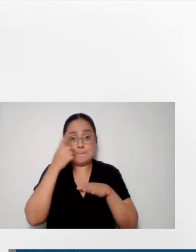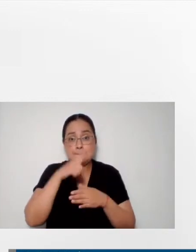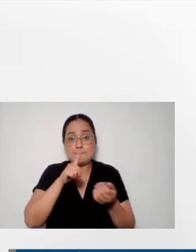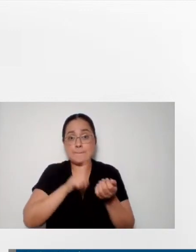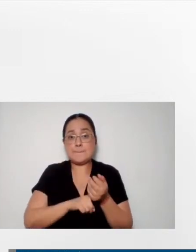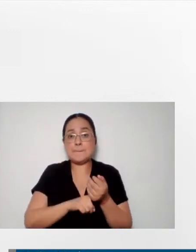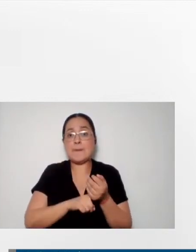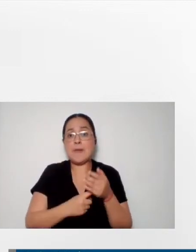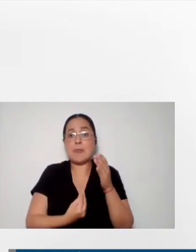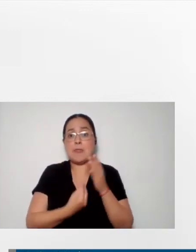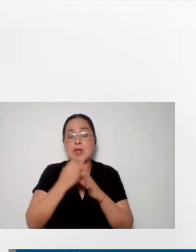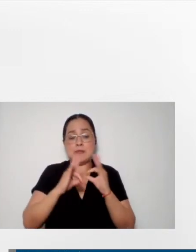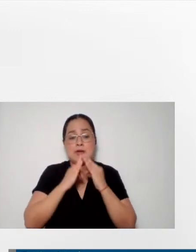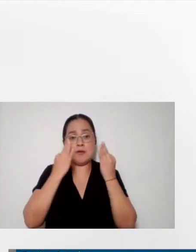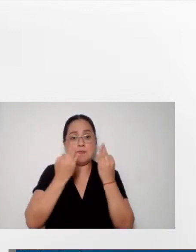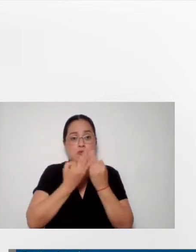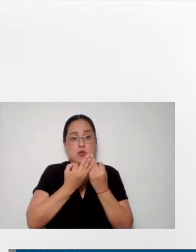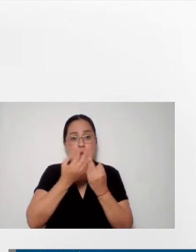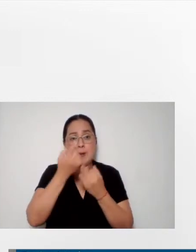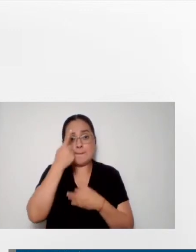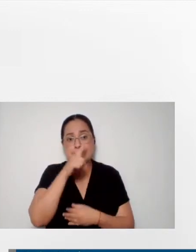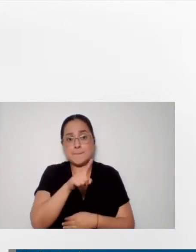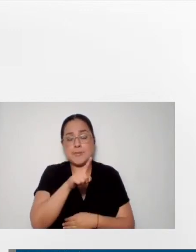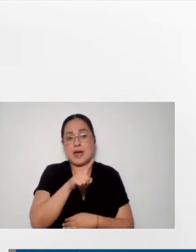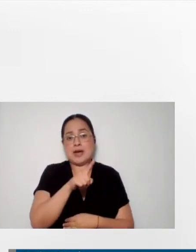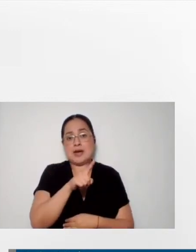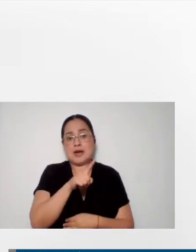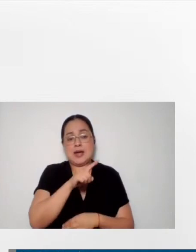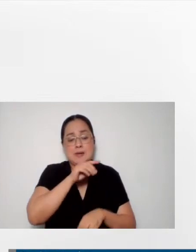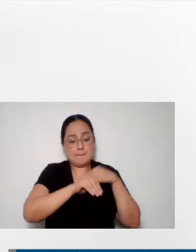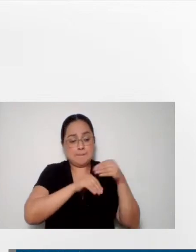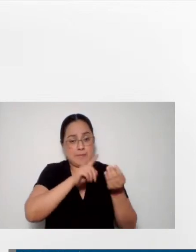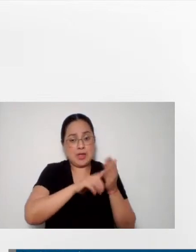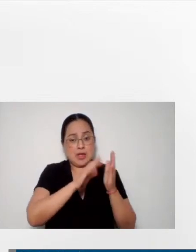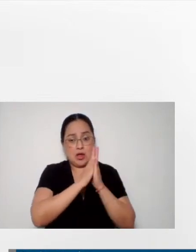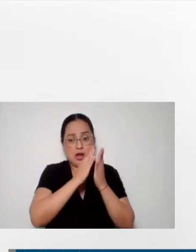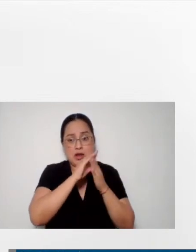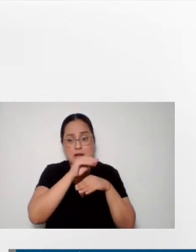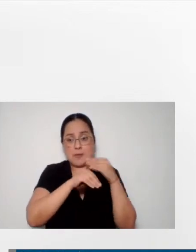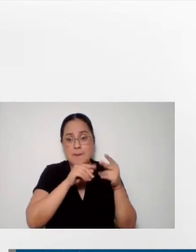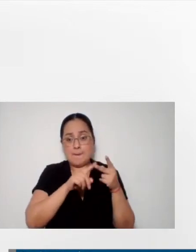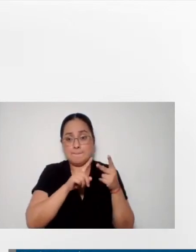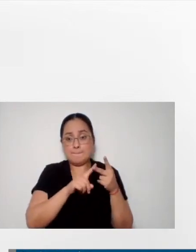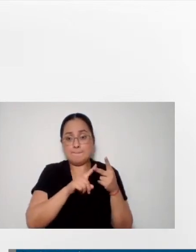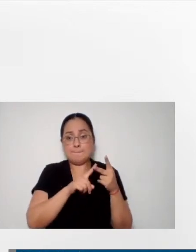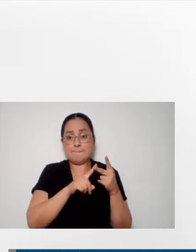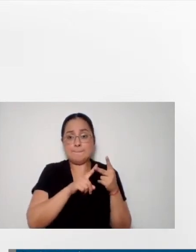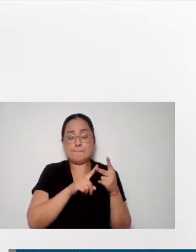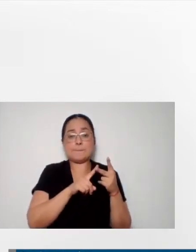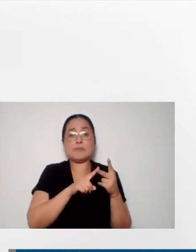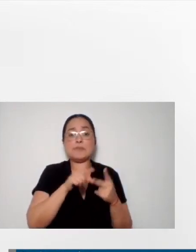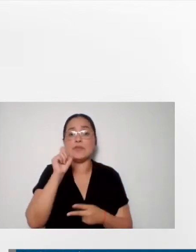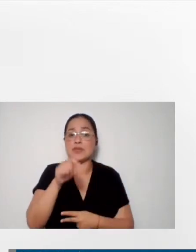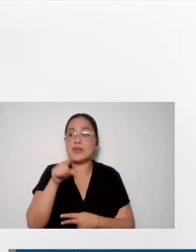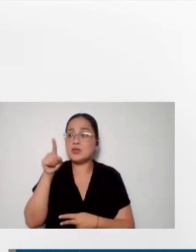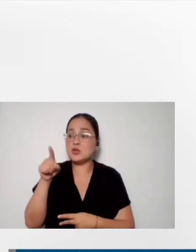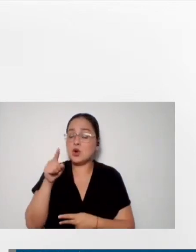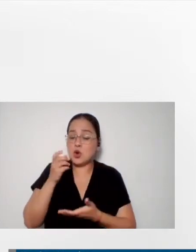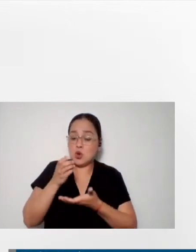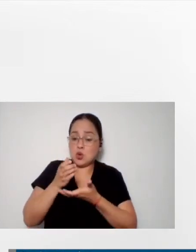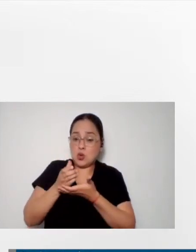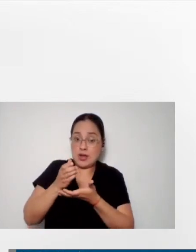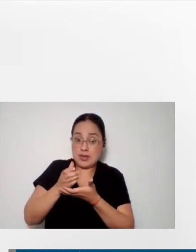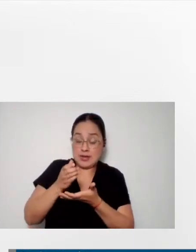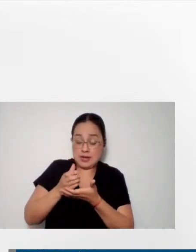de la metodología que nos hicieron favor de elaborar, sino en su difusión. Entonces, el cuaderno es completamente